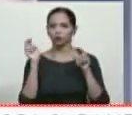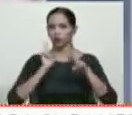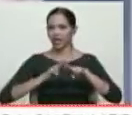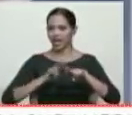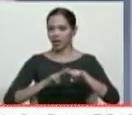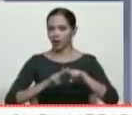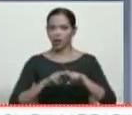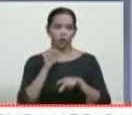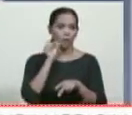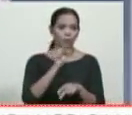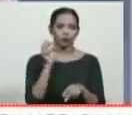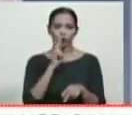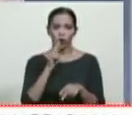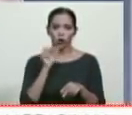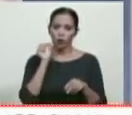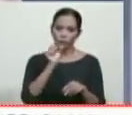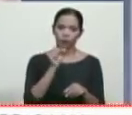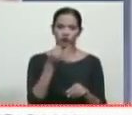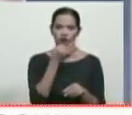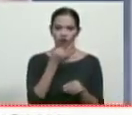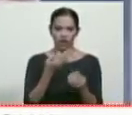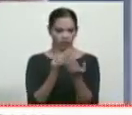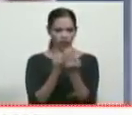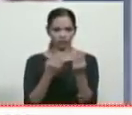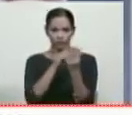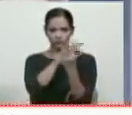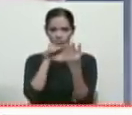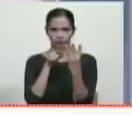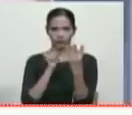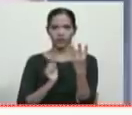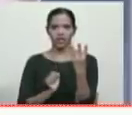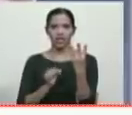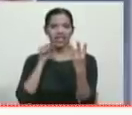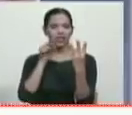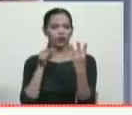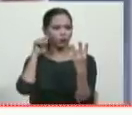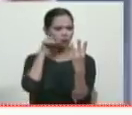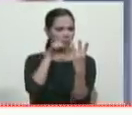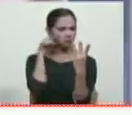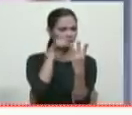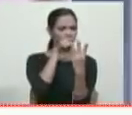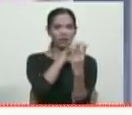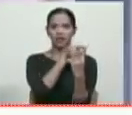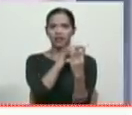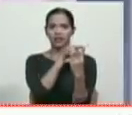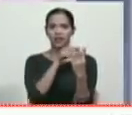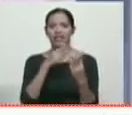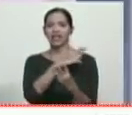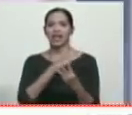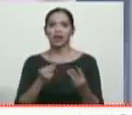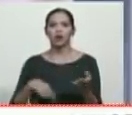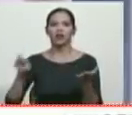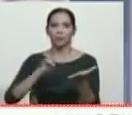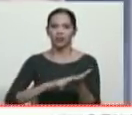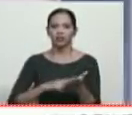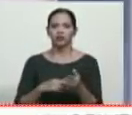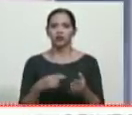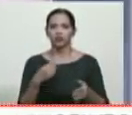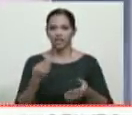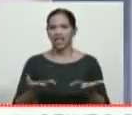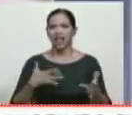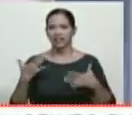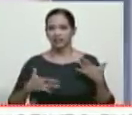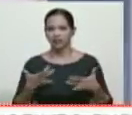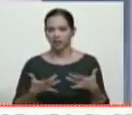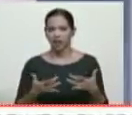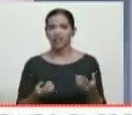punto rojo, aquí hay un punto verde, y hagas los señalamientos para garantizar la no repetición de los hechos, y hagas el